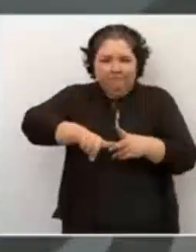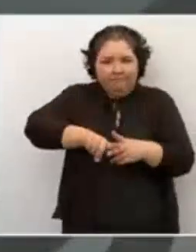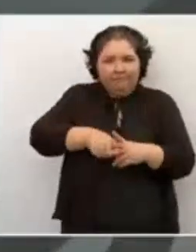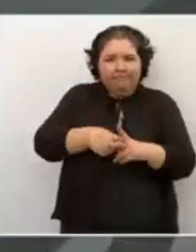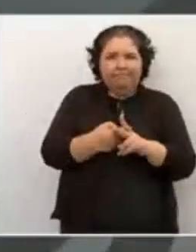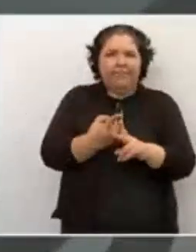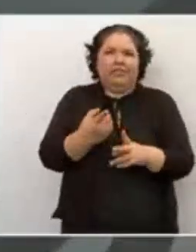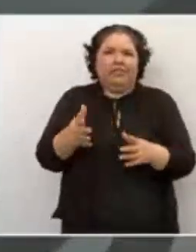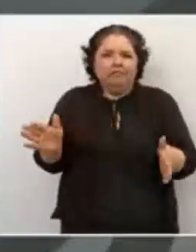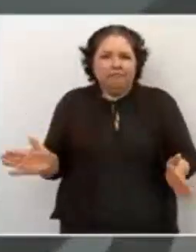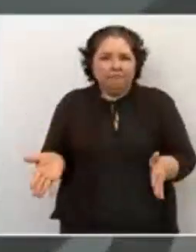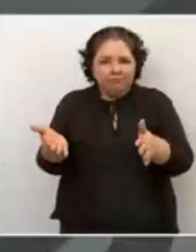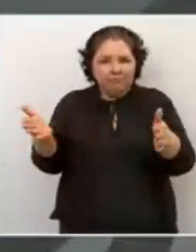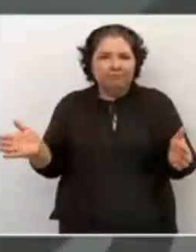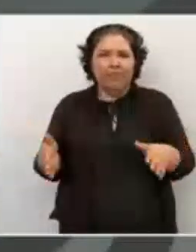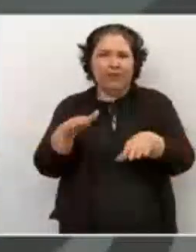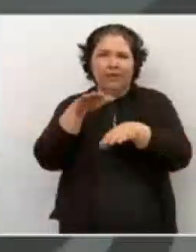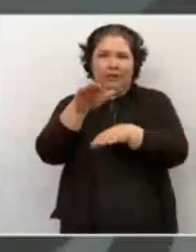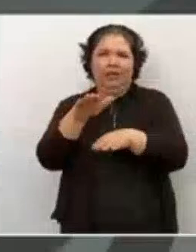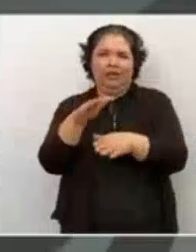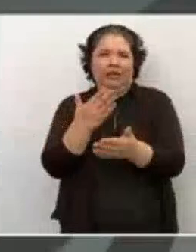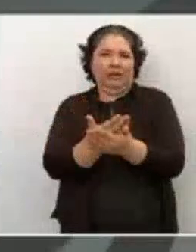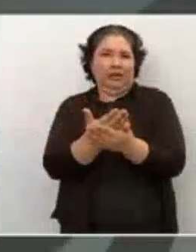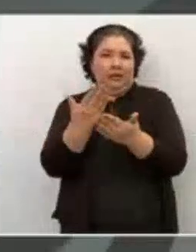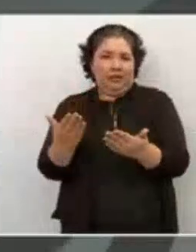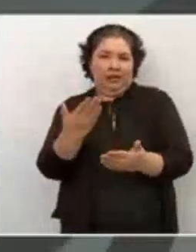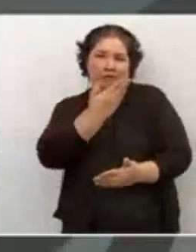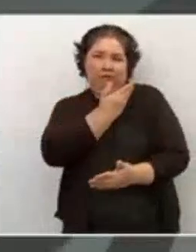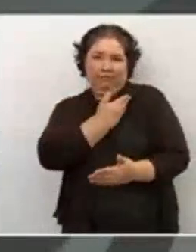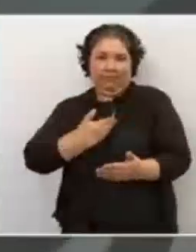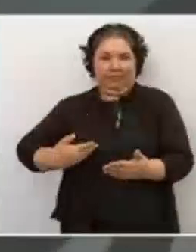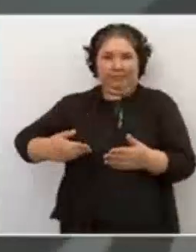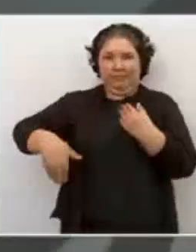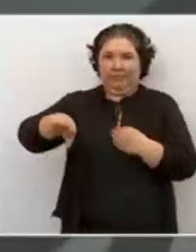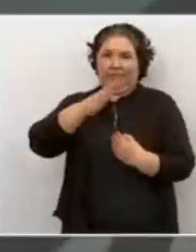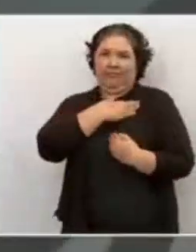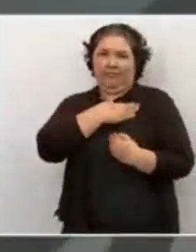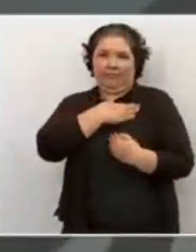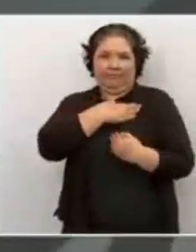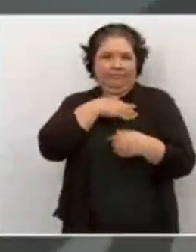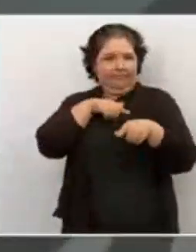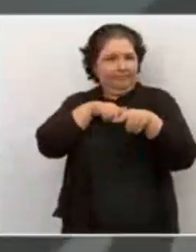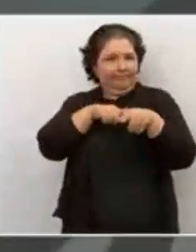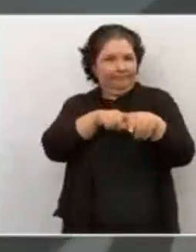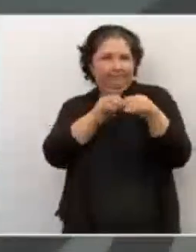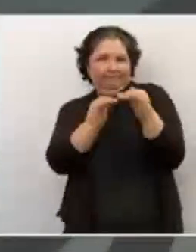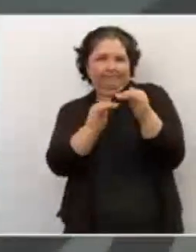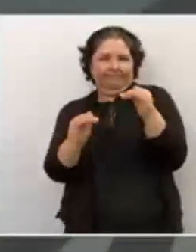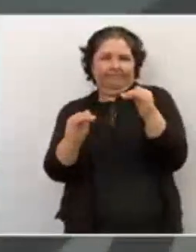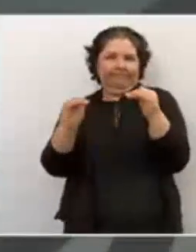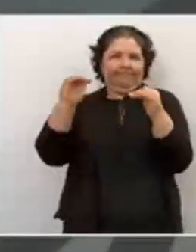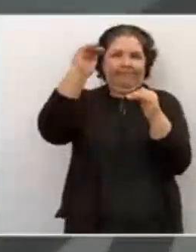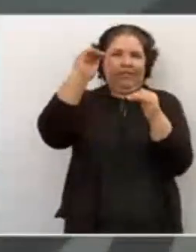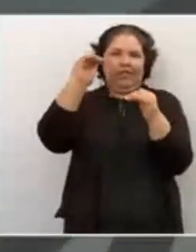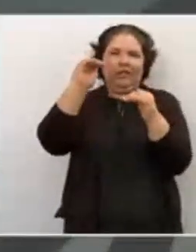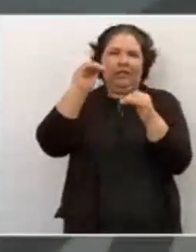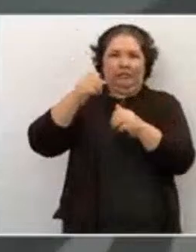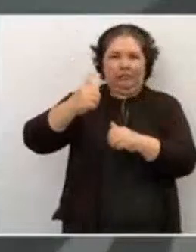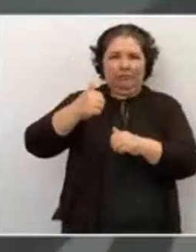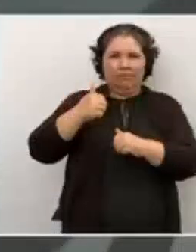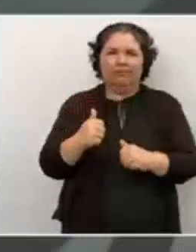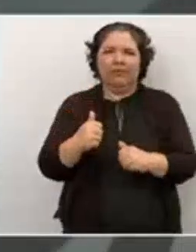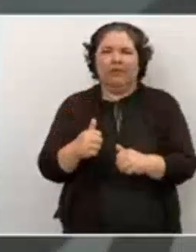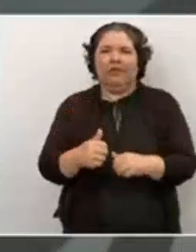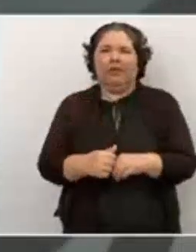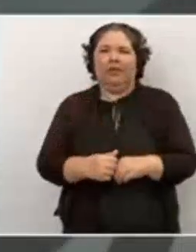determinación y coraje. Y hoy la presidenta Sheinbaum lo lleva a una nueva altura, con convicción y con el